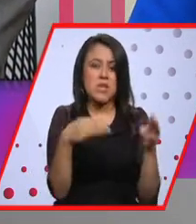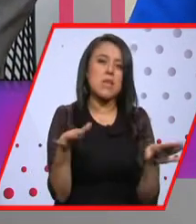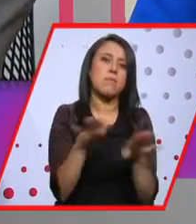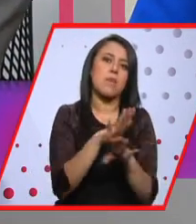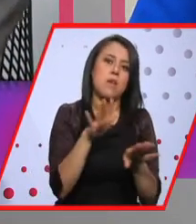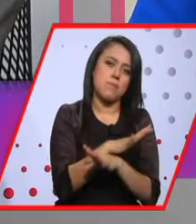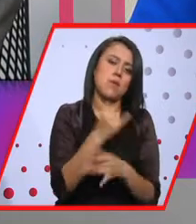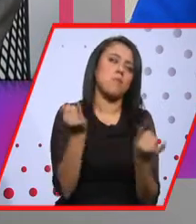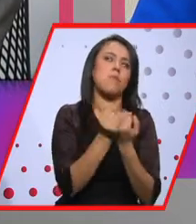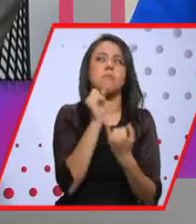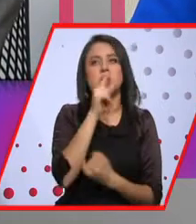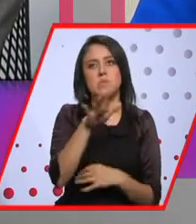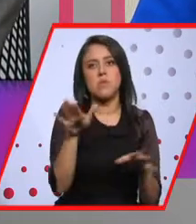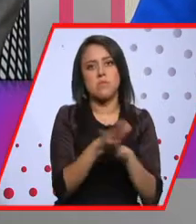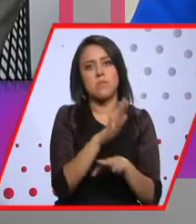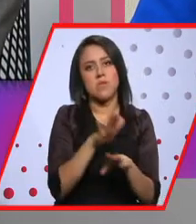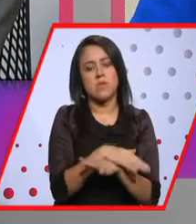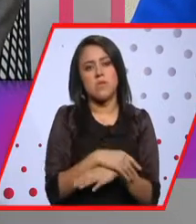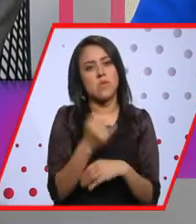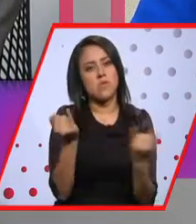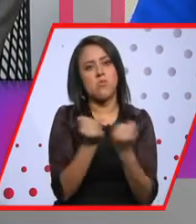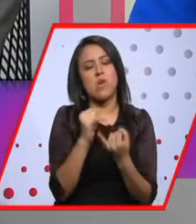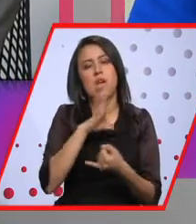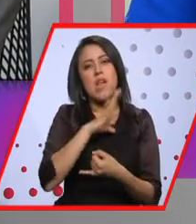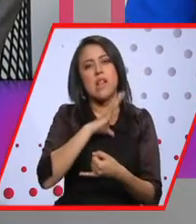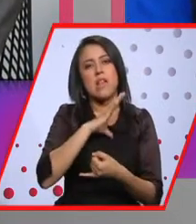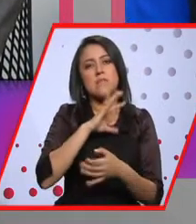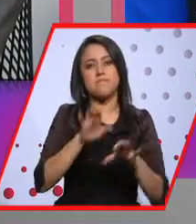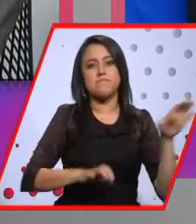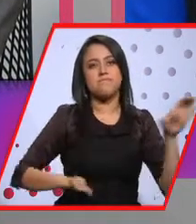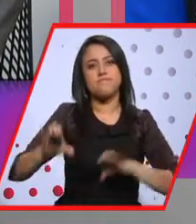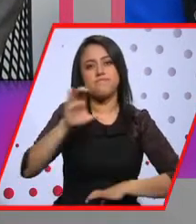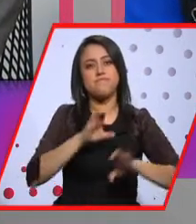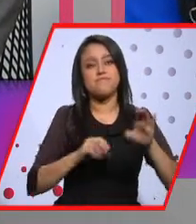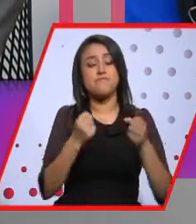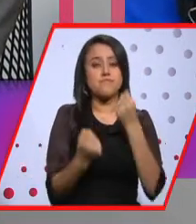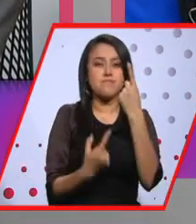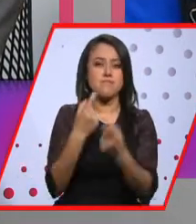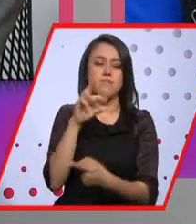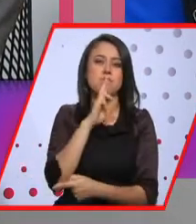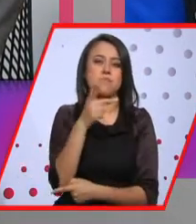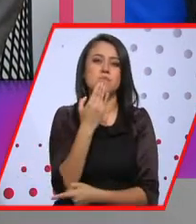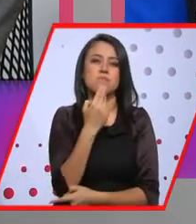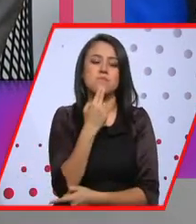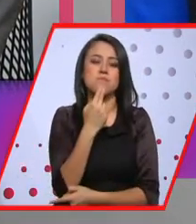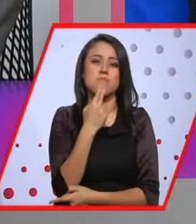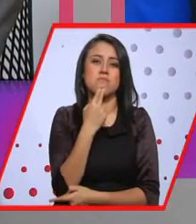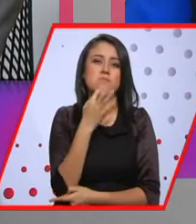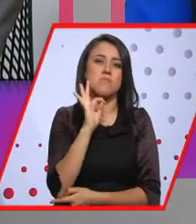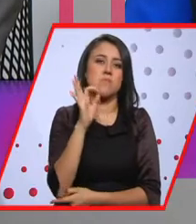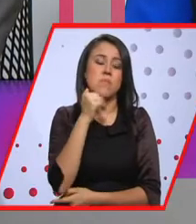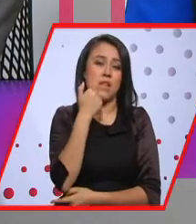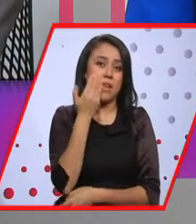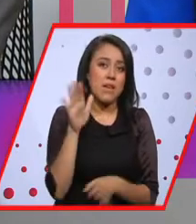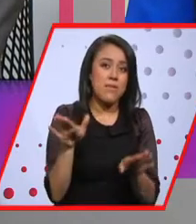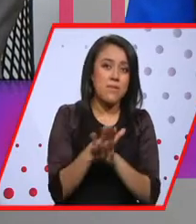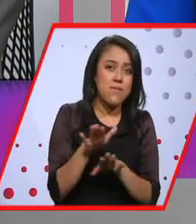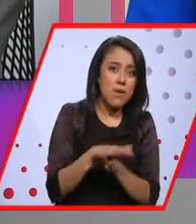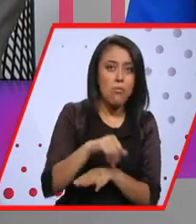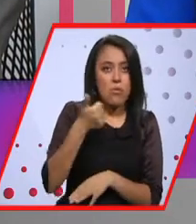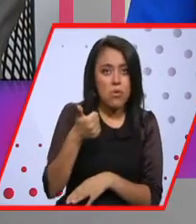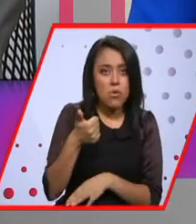paso del tiempo y serán como las computadoras, tendrán más funciones unas que otras. Entonces, a lo mejor hay alguien que ya quiere cambiar su Perkins por